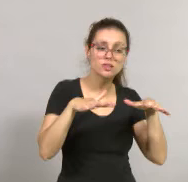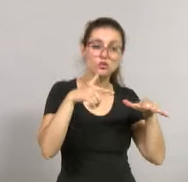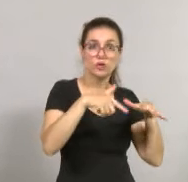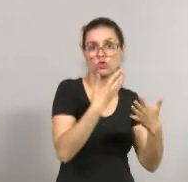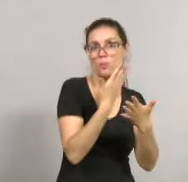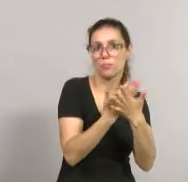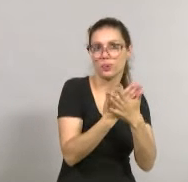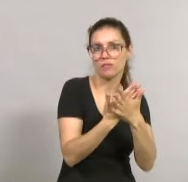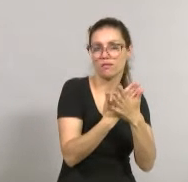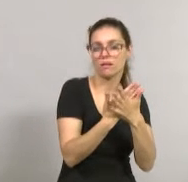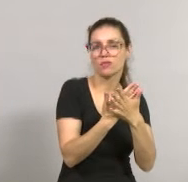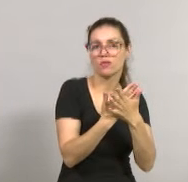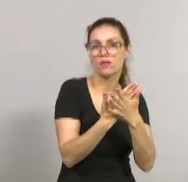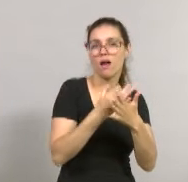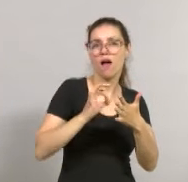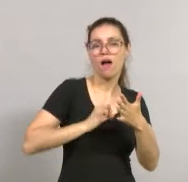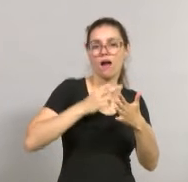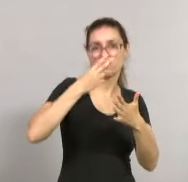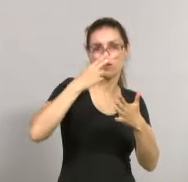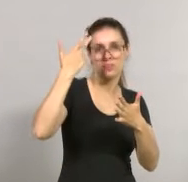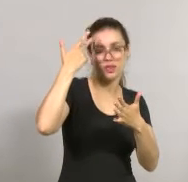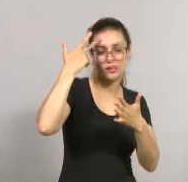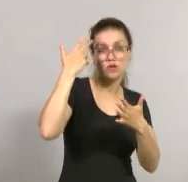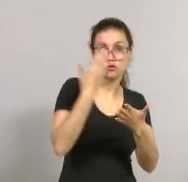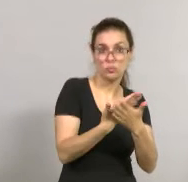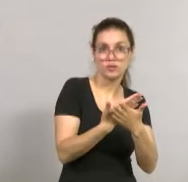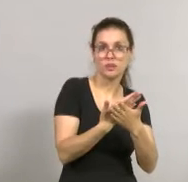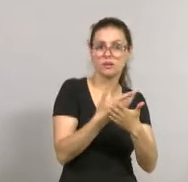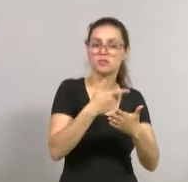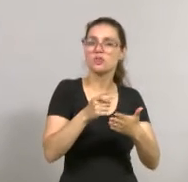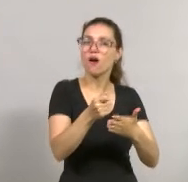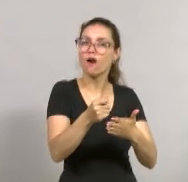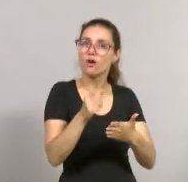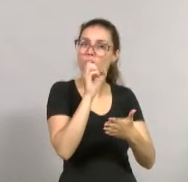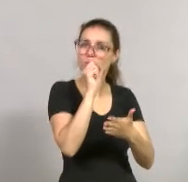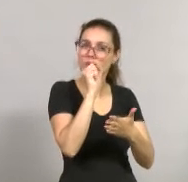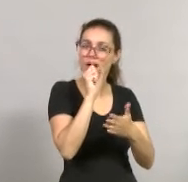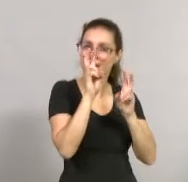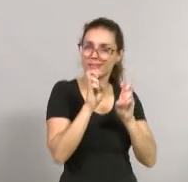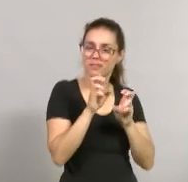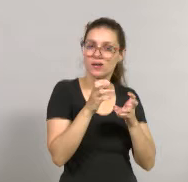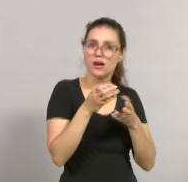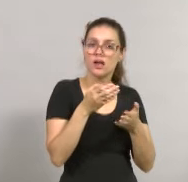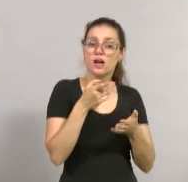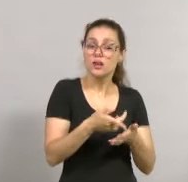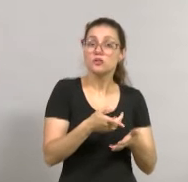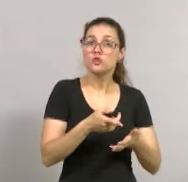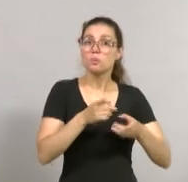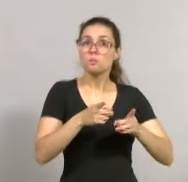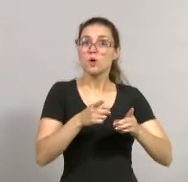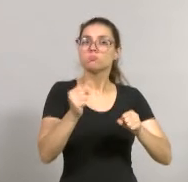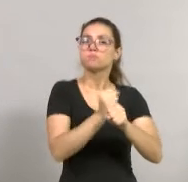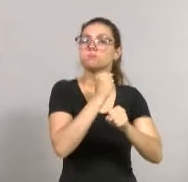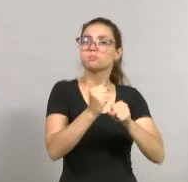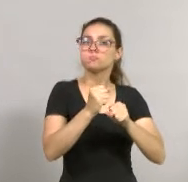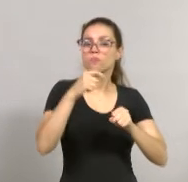ellos en el 2018, sobre economía naranja, y que también fue bueno, aprobado.